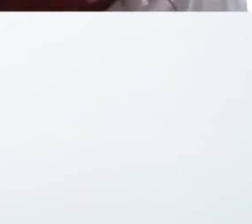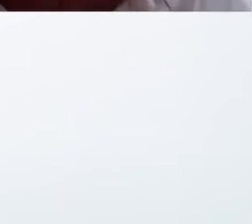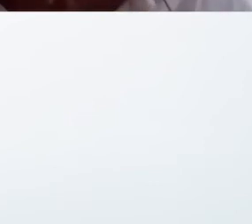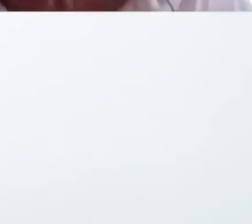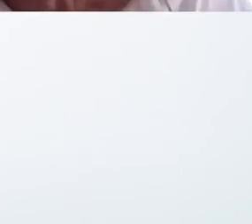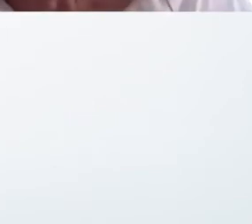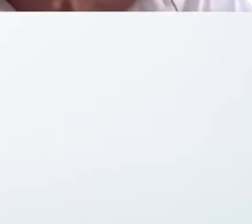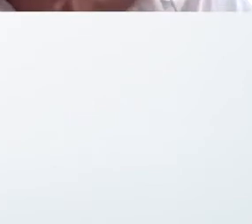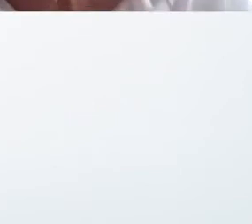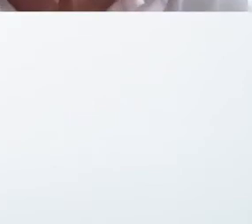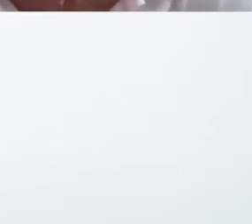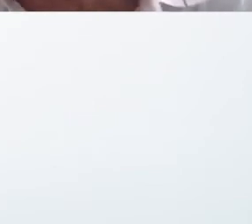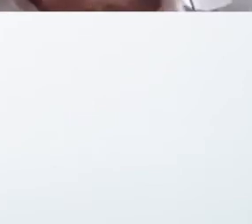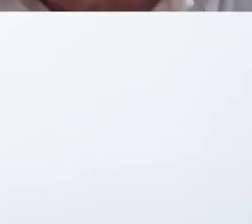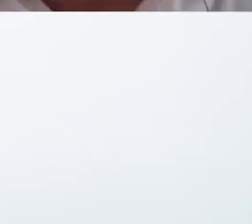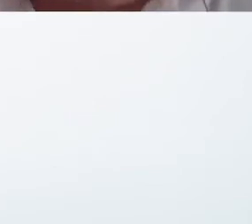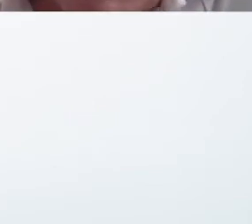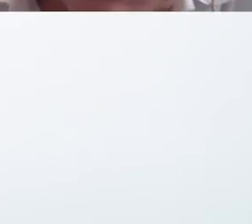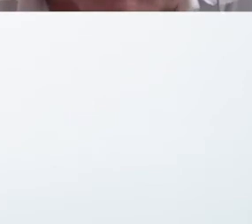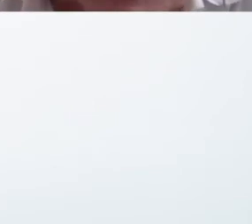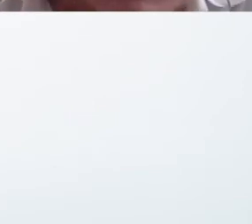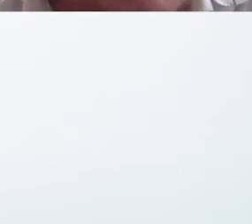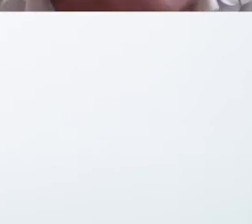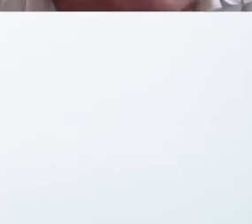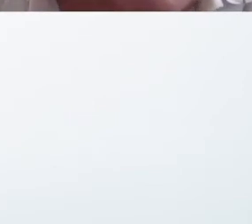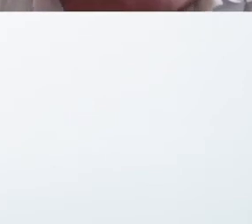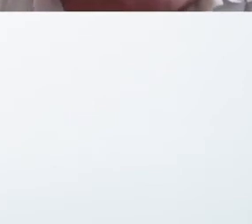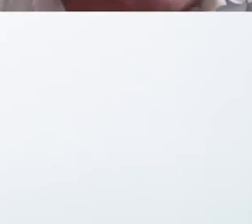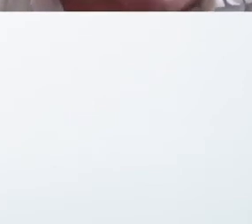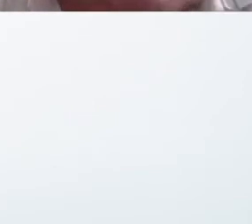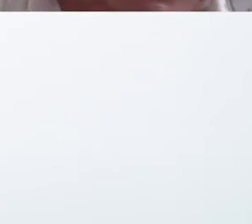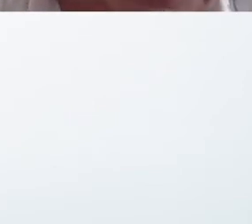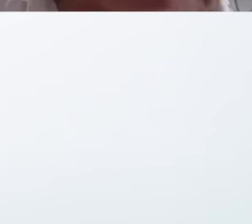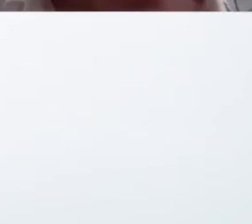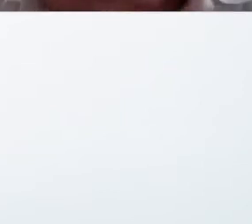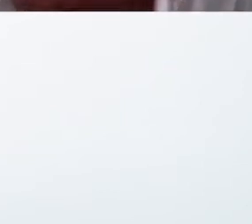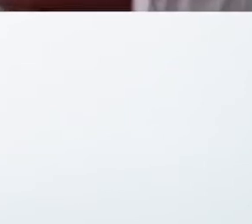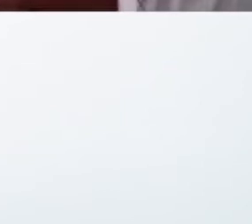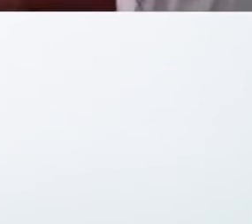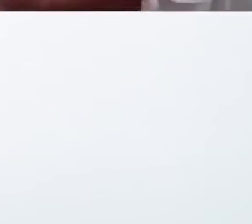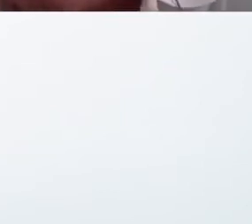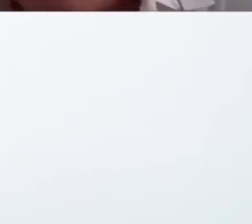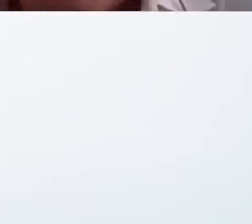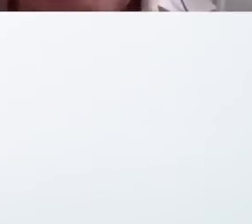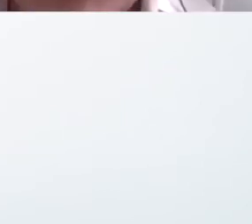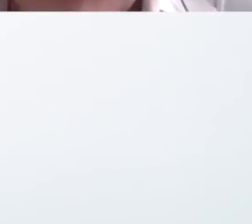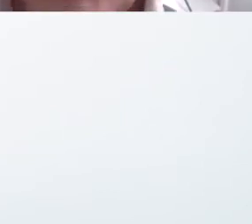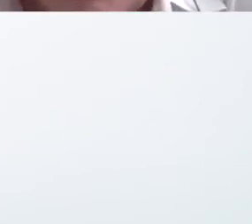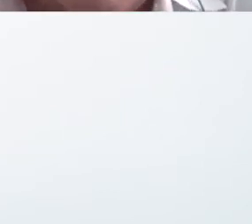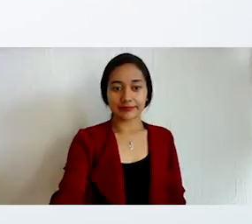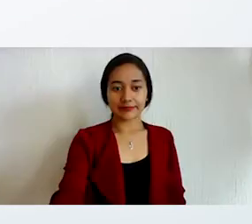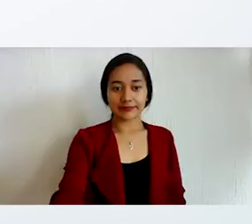para saber con precisión qué tipo de medidas se deben estar tomando, además de las que ya se han estado